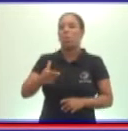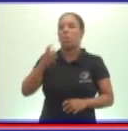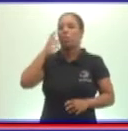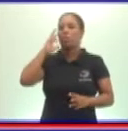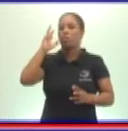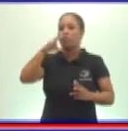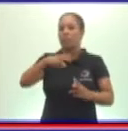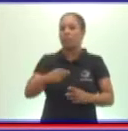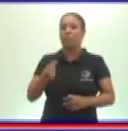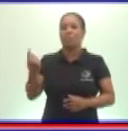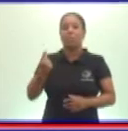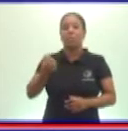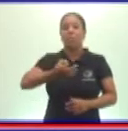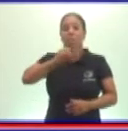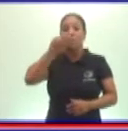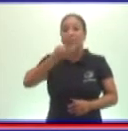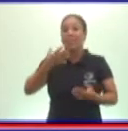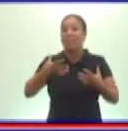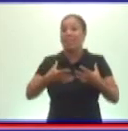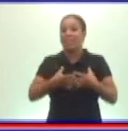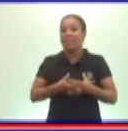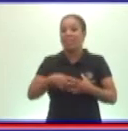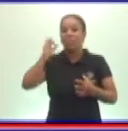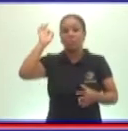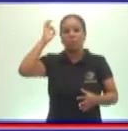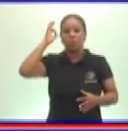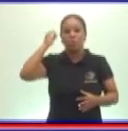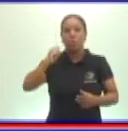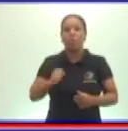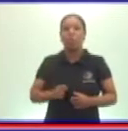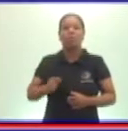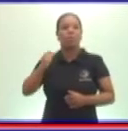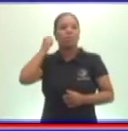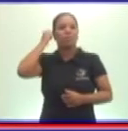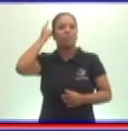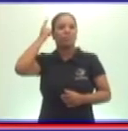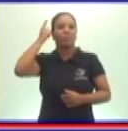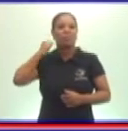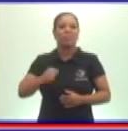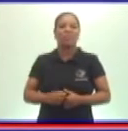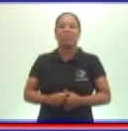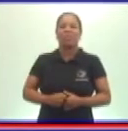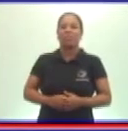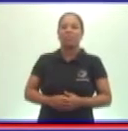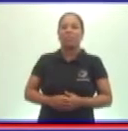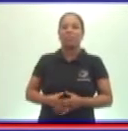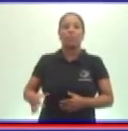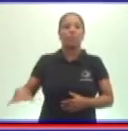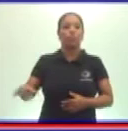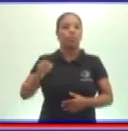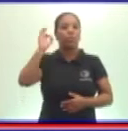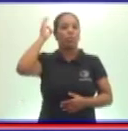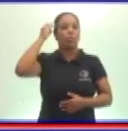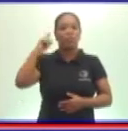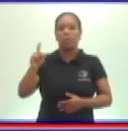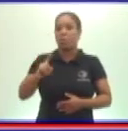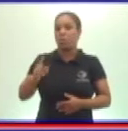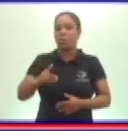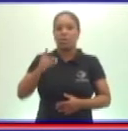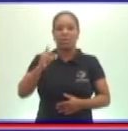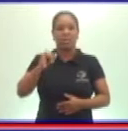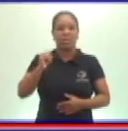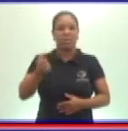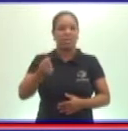primer lugar, explicar la relación lógica dialéctica, y alerto, Toda lógica no es dialéctica. Existe